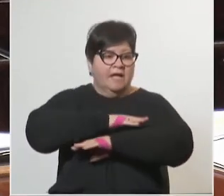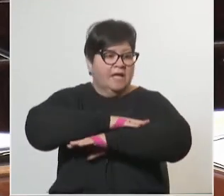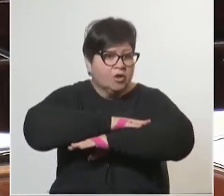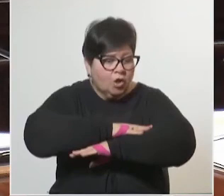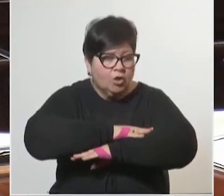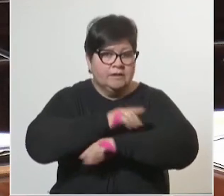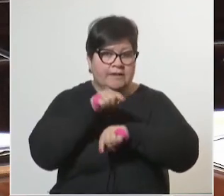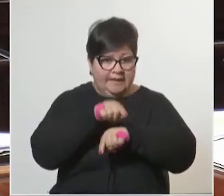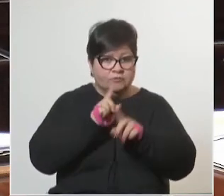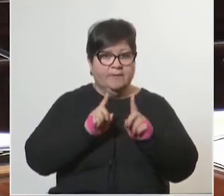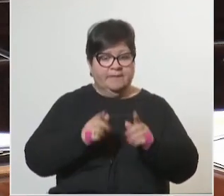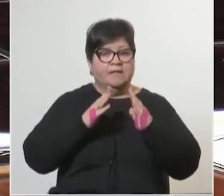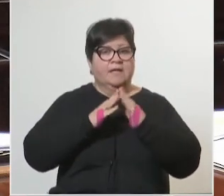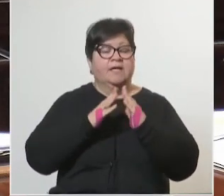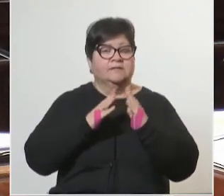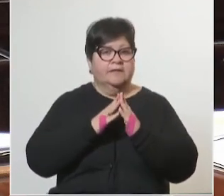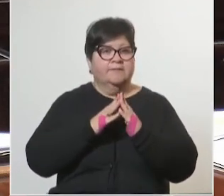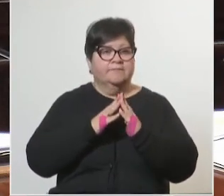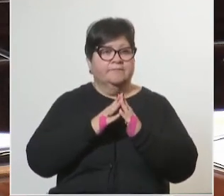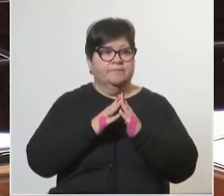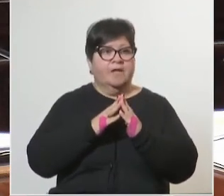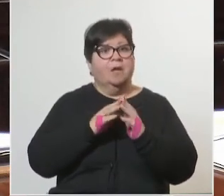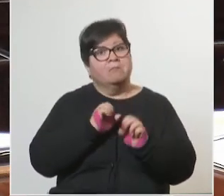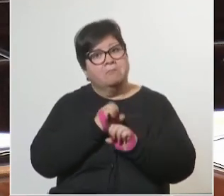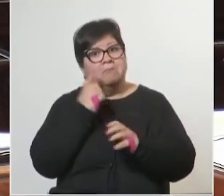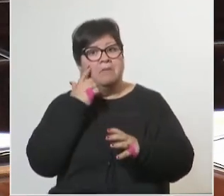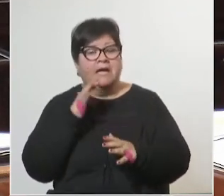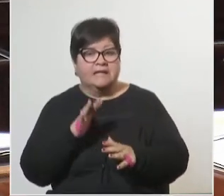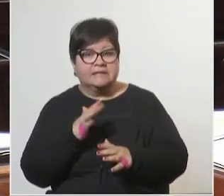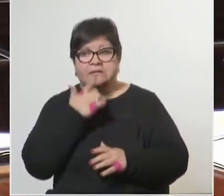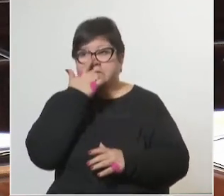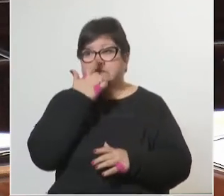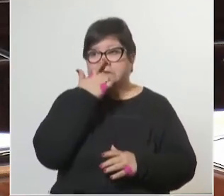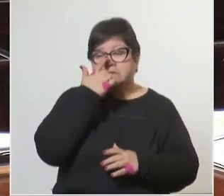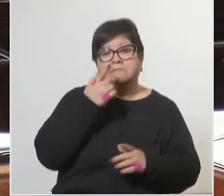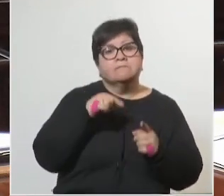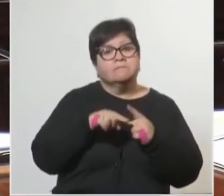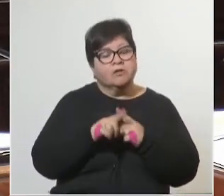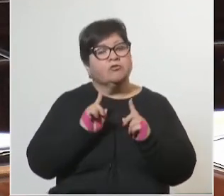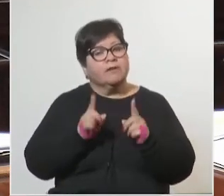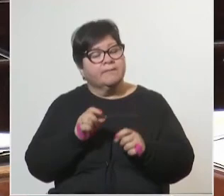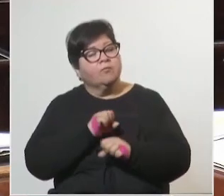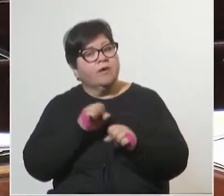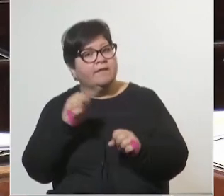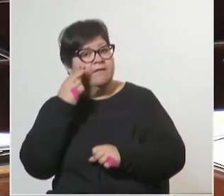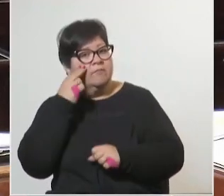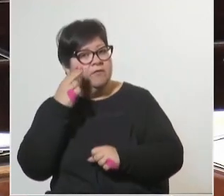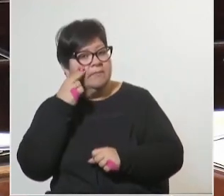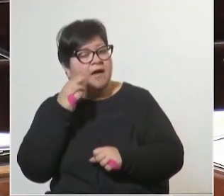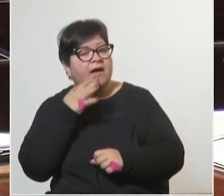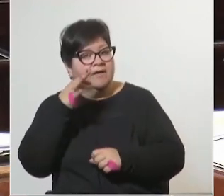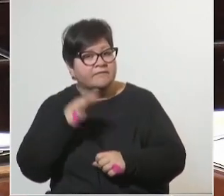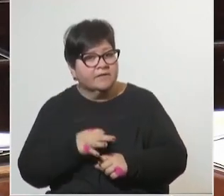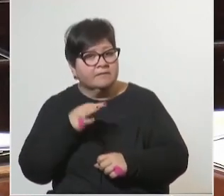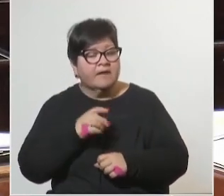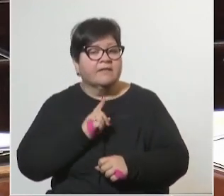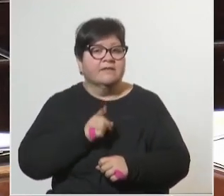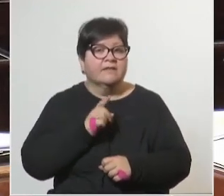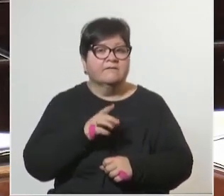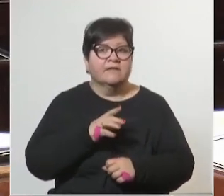domicilio. Esta posición, que por supuesto puede resultar atractiva, pero también puede provocar algunos inconvenientes, afirma que tendrían que ser